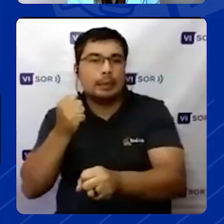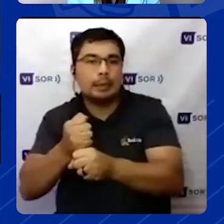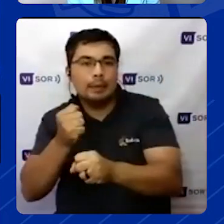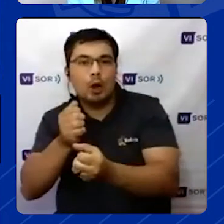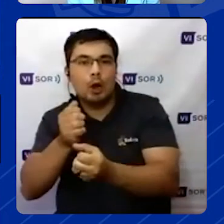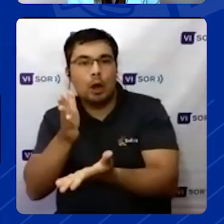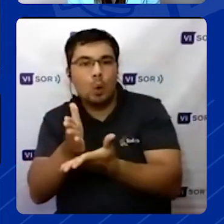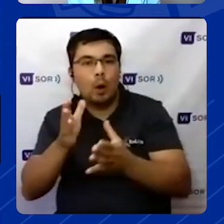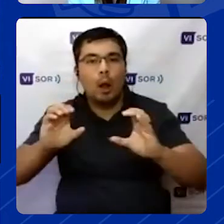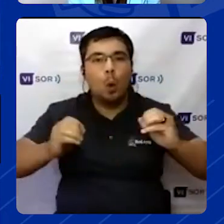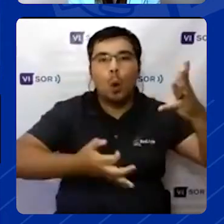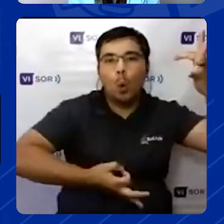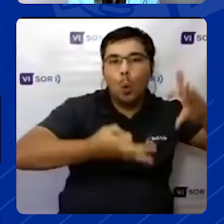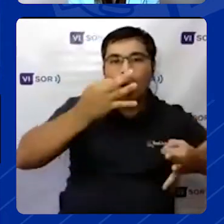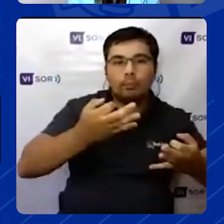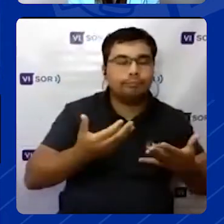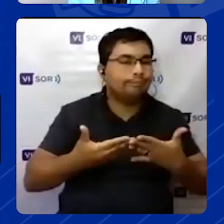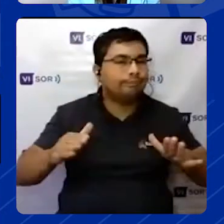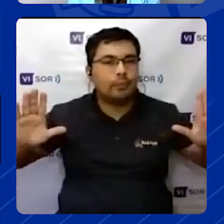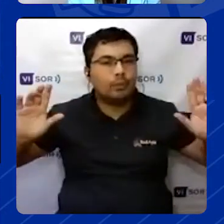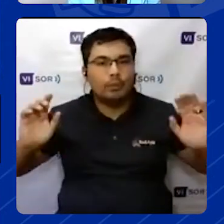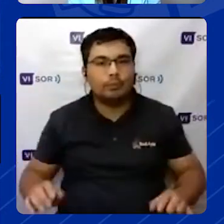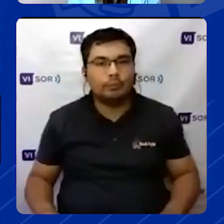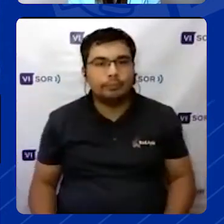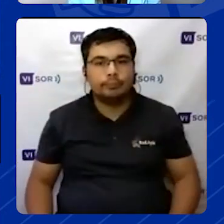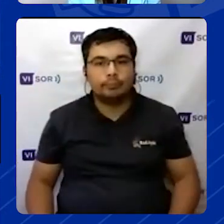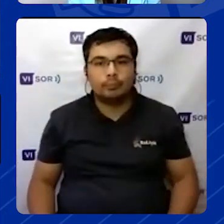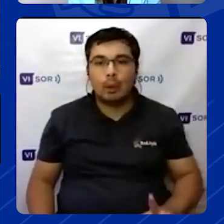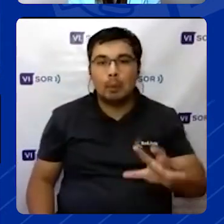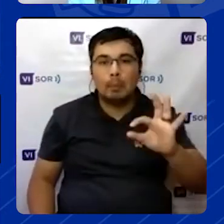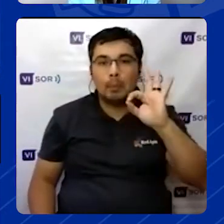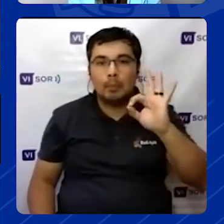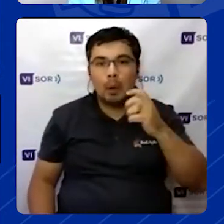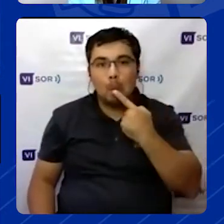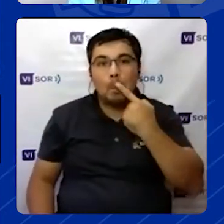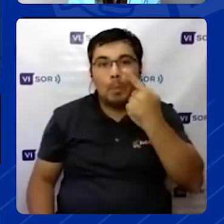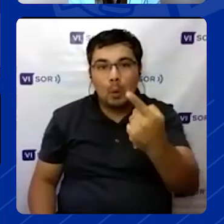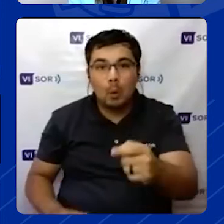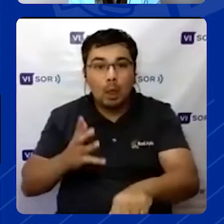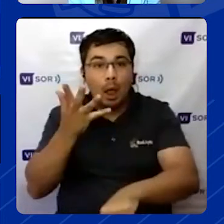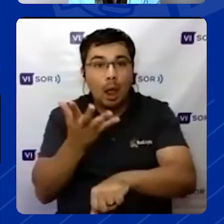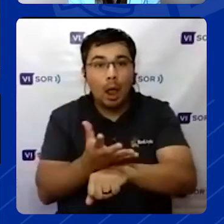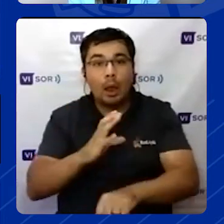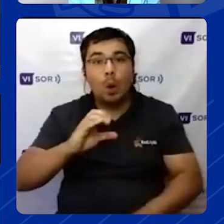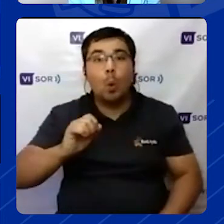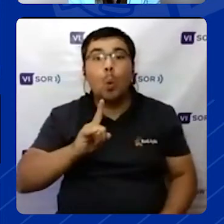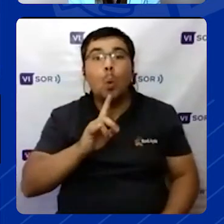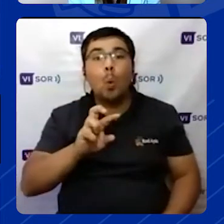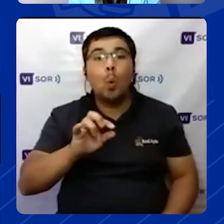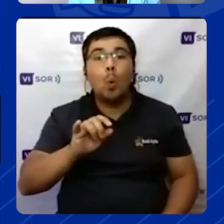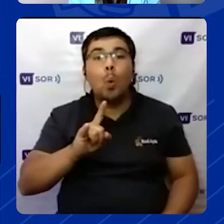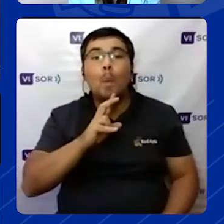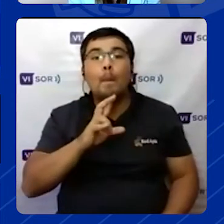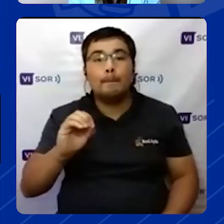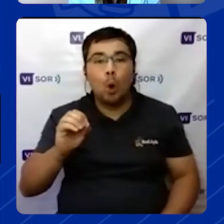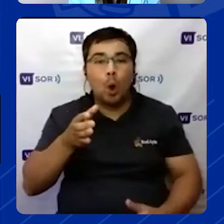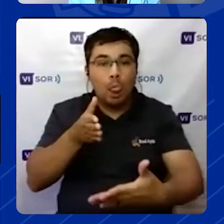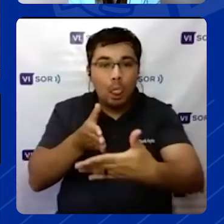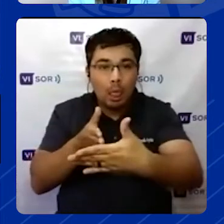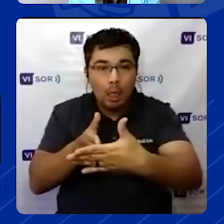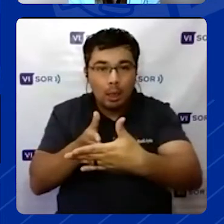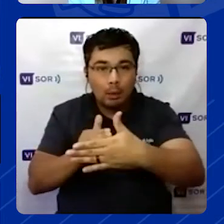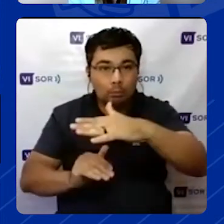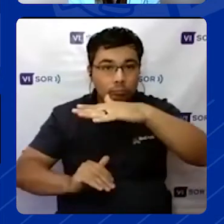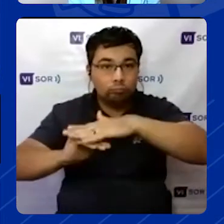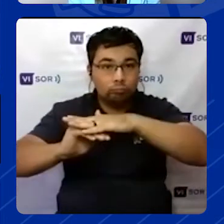sé. Uh-huh. Esto, sí. Perfecto. Y pregunta si hay cupos limitados. Hay cupos